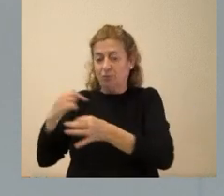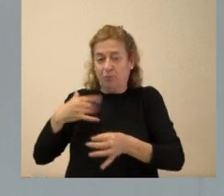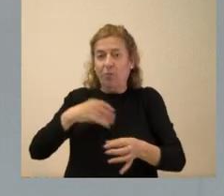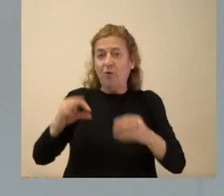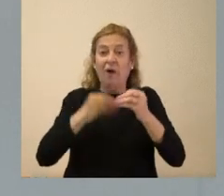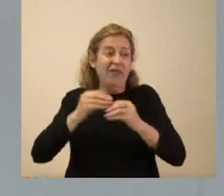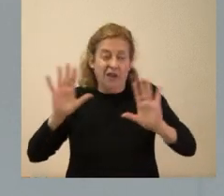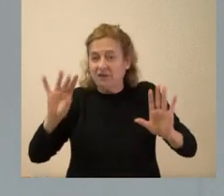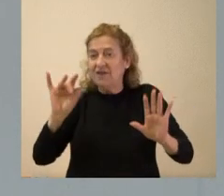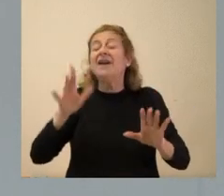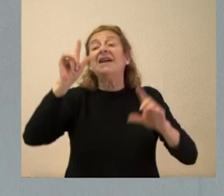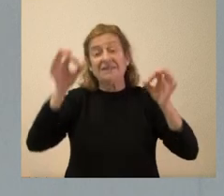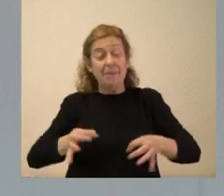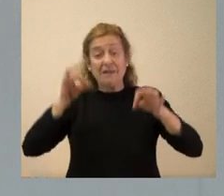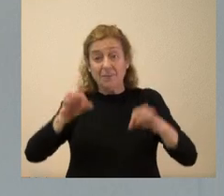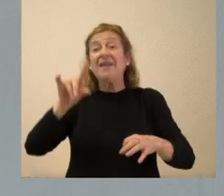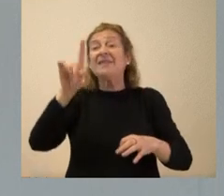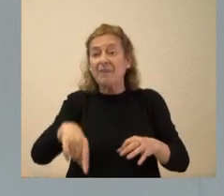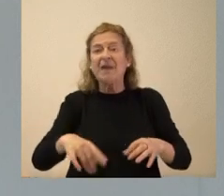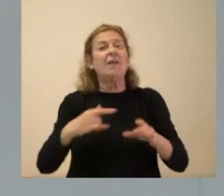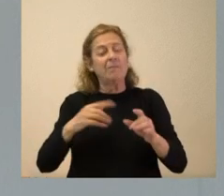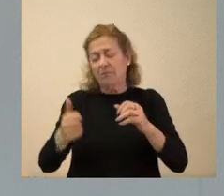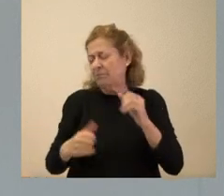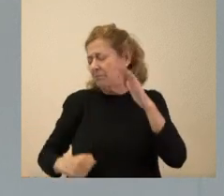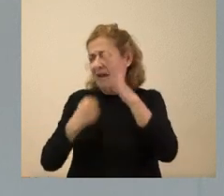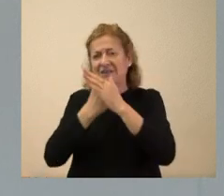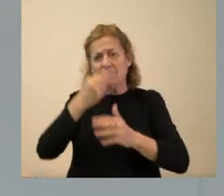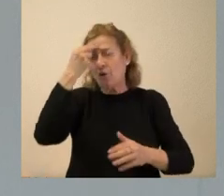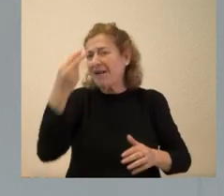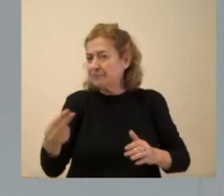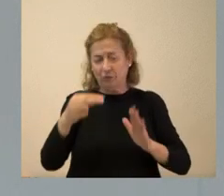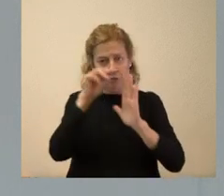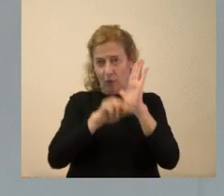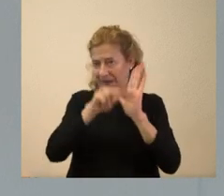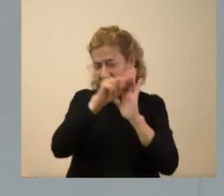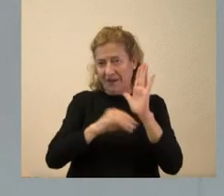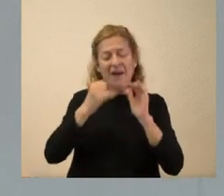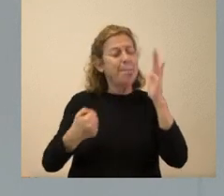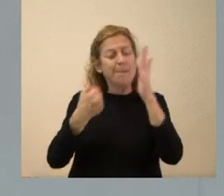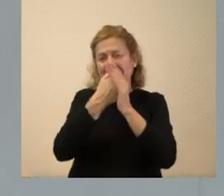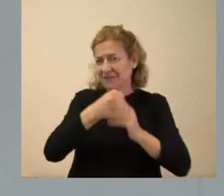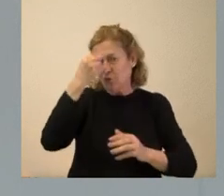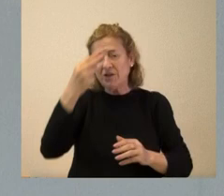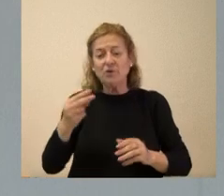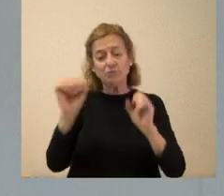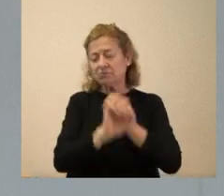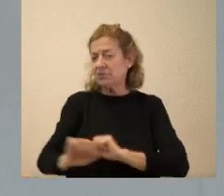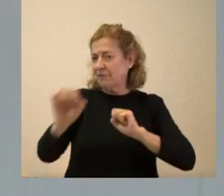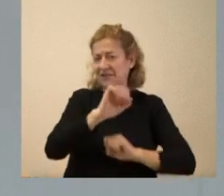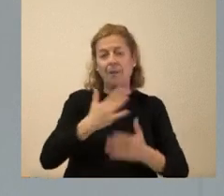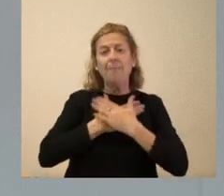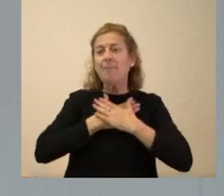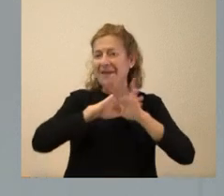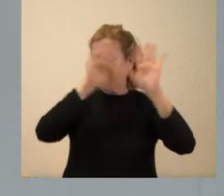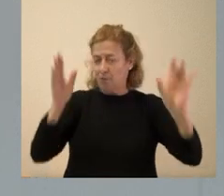siempre también y lo hemos dicho desde el máximo respeto a la normativa y desde el máximo respeto a la protección del patrimonio nuestra comunidad